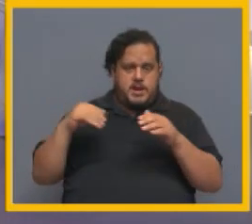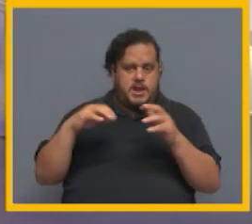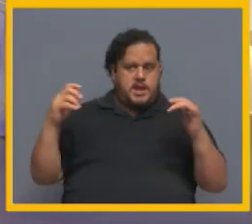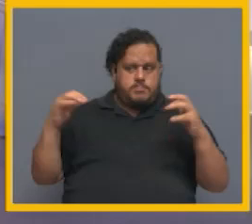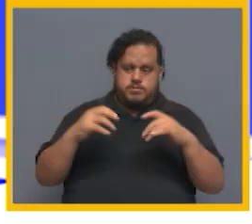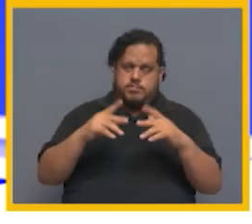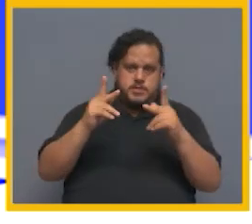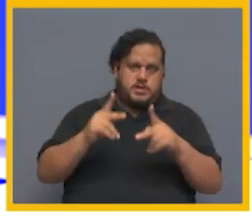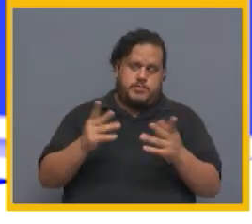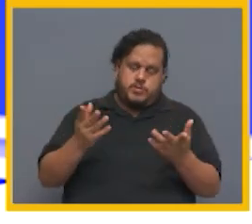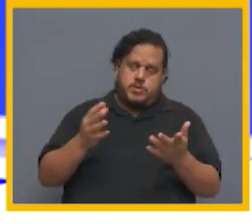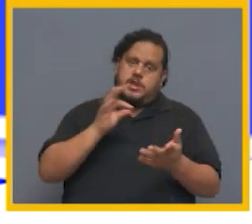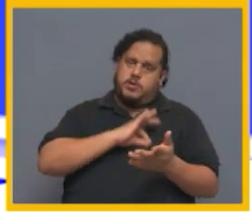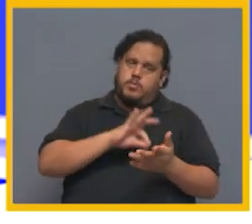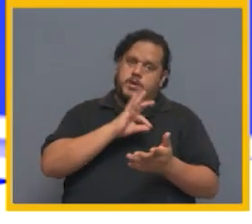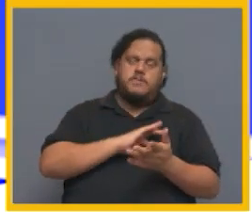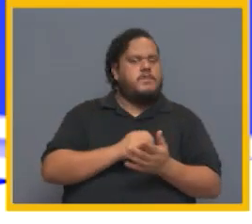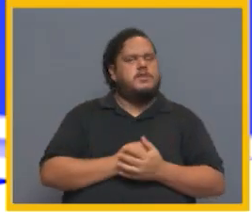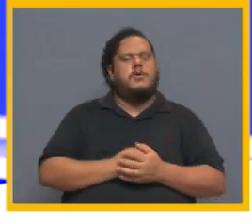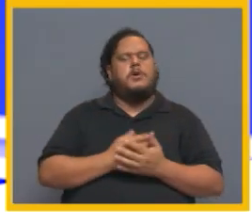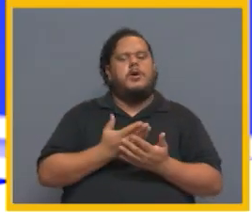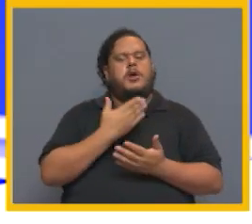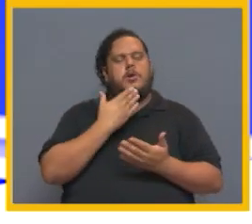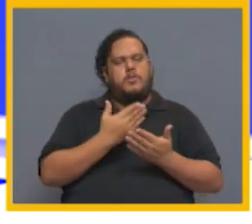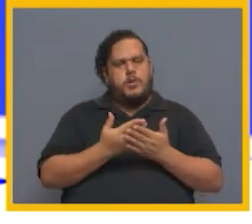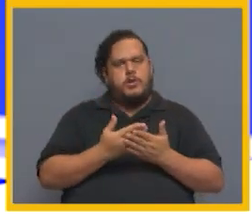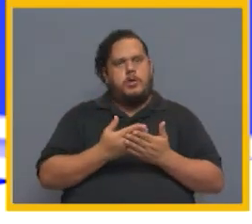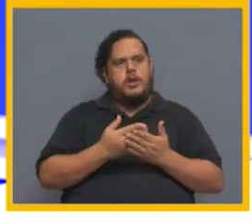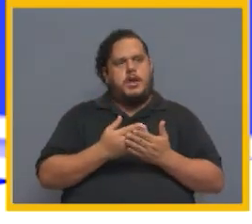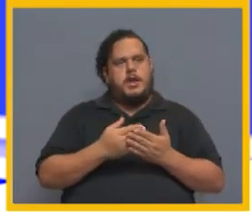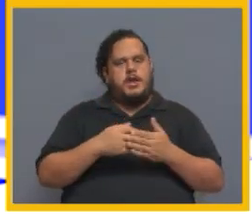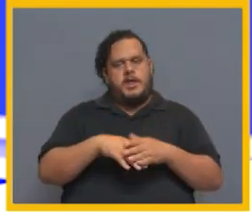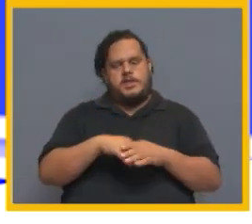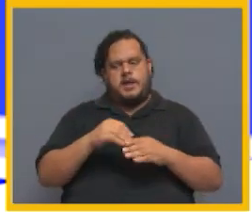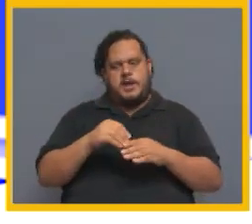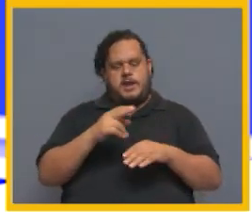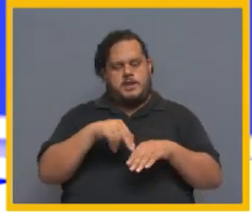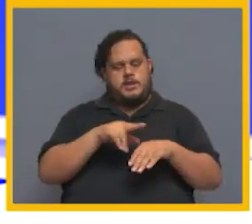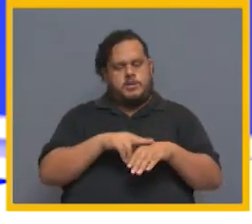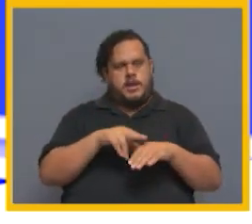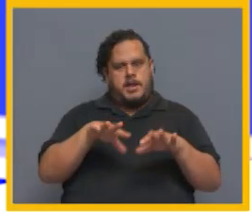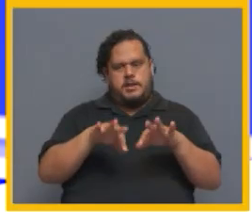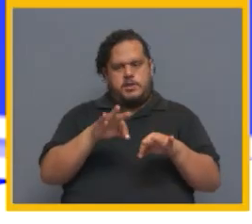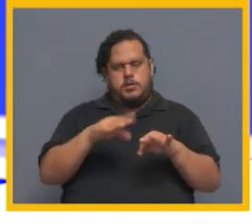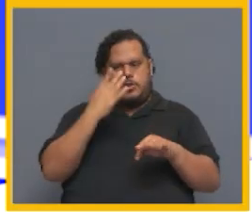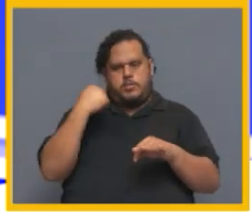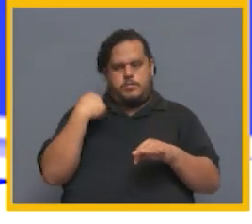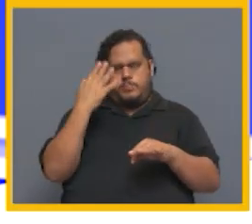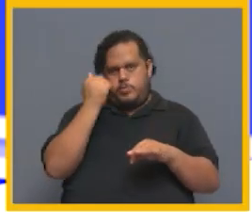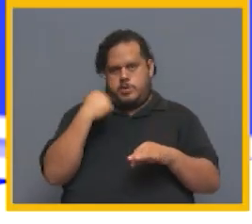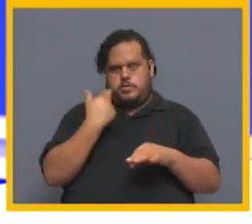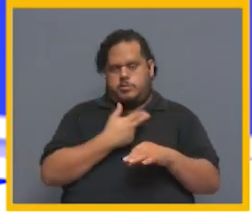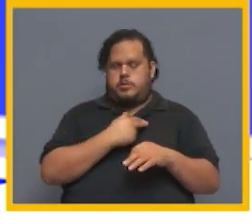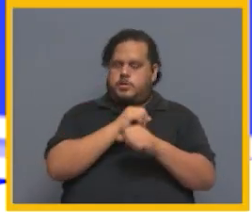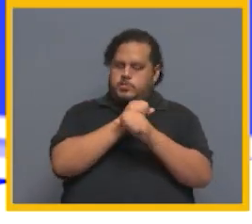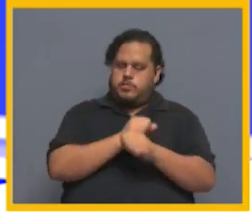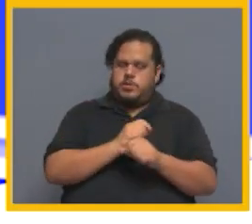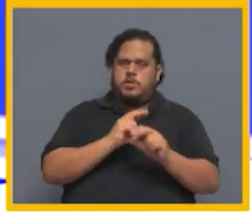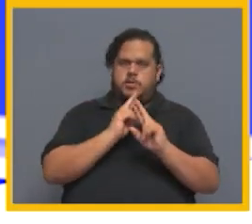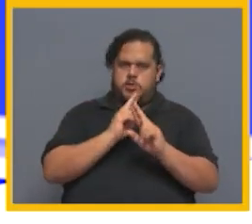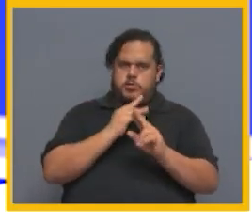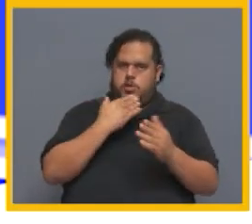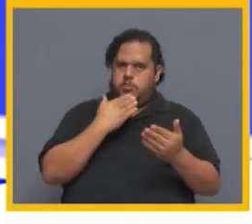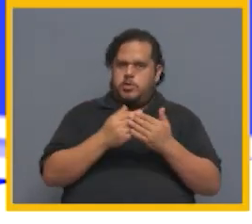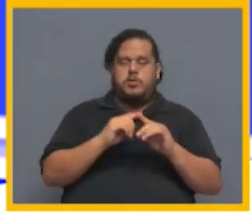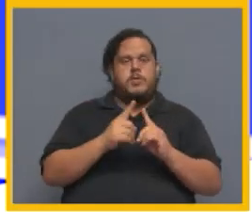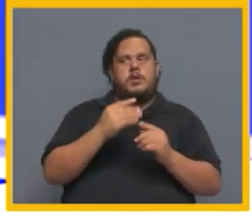Joseph, que es la posibilidad de sacar del Nacional a la selección, que nos tiene bien acostumbrados, porque hemos sacado muy buenos resultados. Pero sabemos